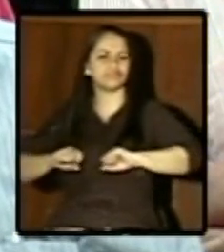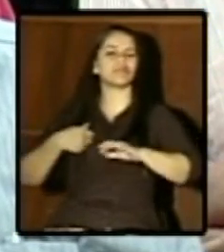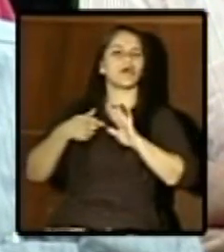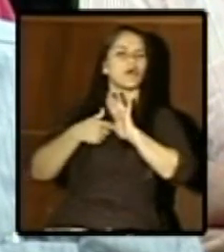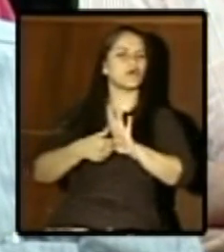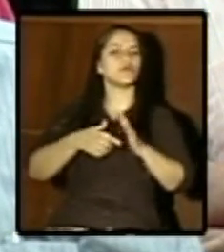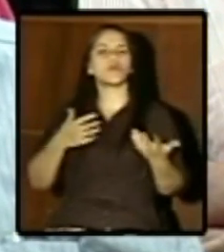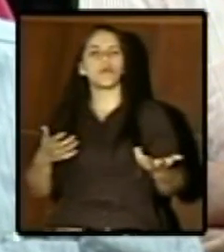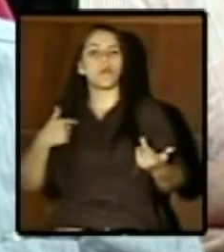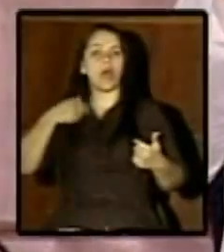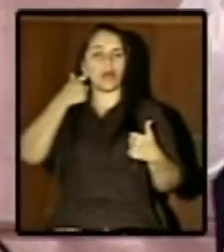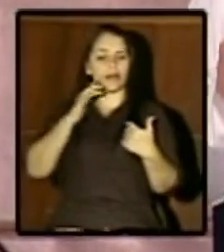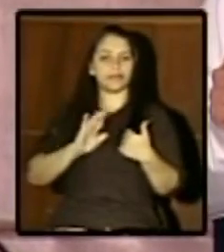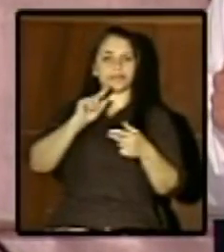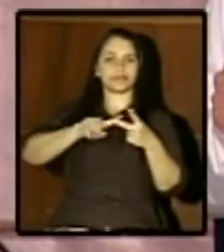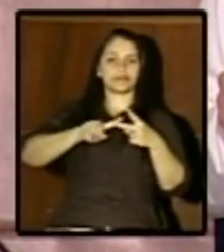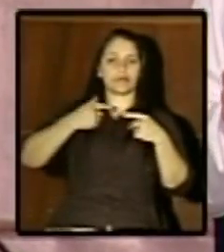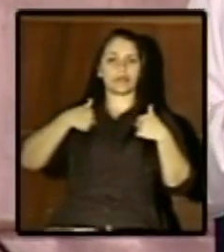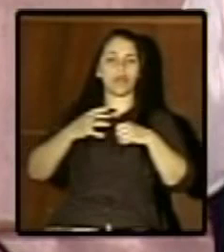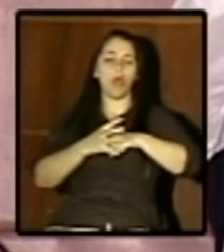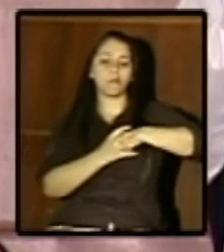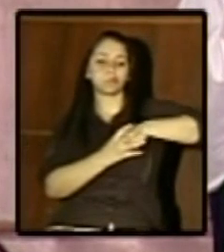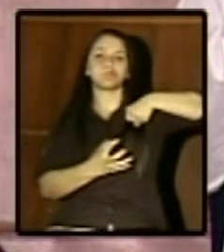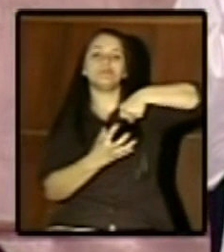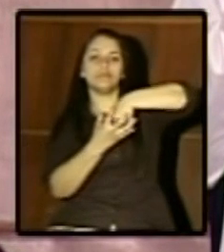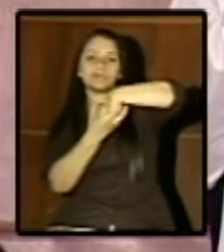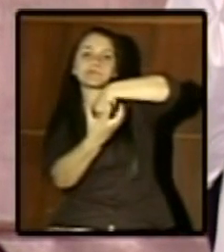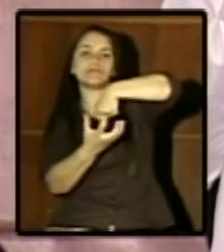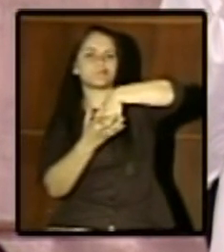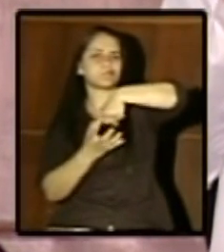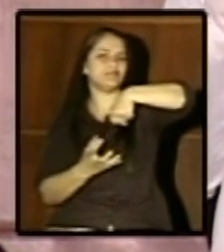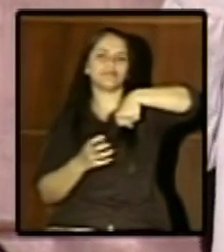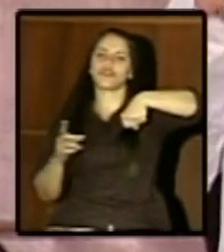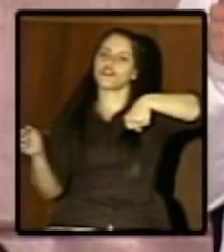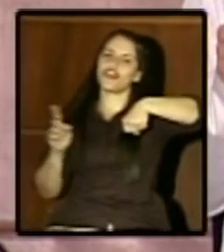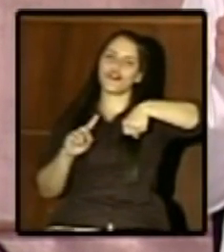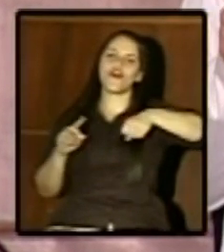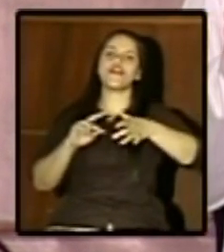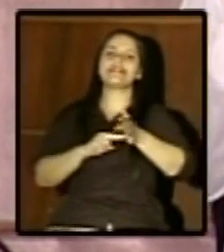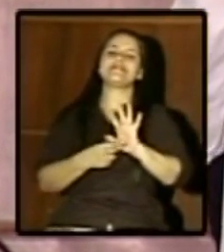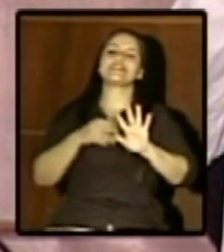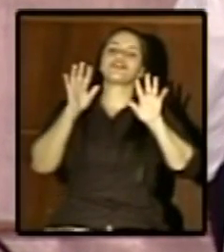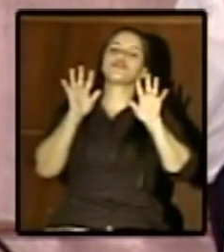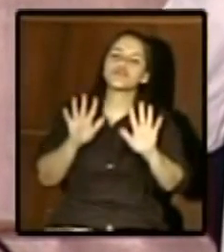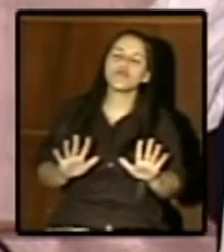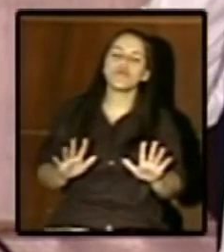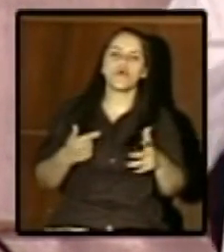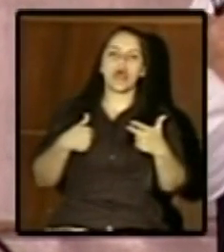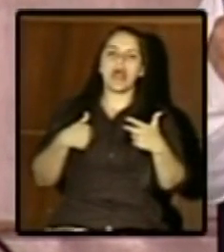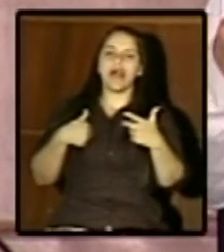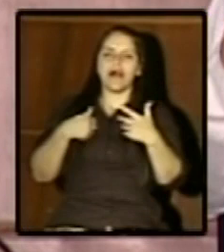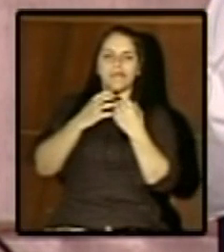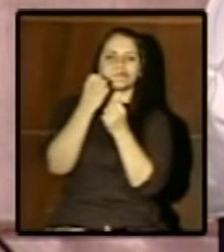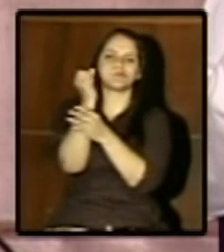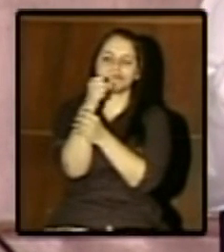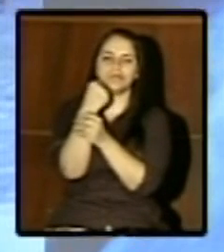Vamos a mirar un detalle importante. La limitación en el movimiento no solamente se da por la hinchazón o por el dolor, sino porque la